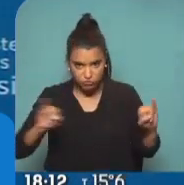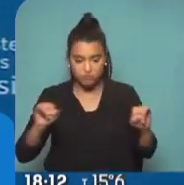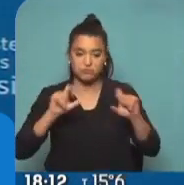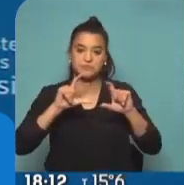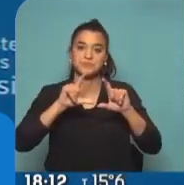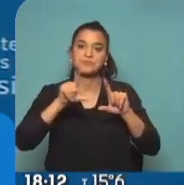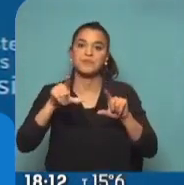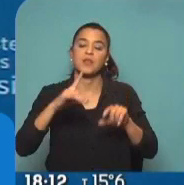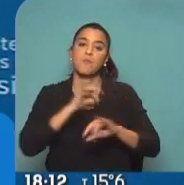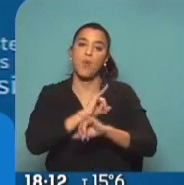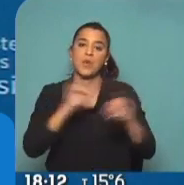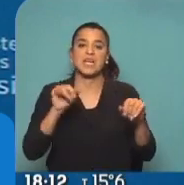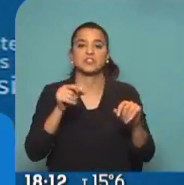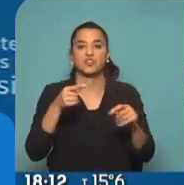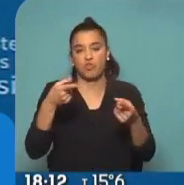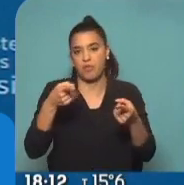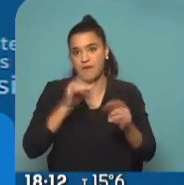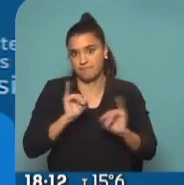telegramas y la publicación de los mismos.